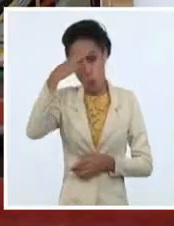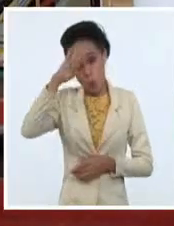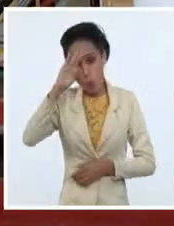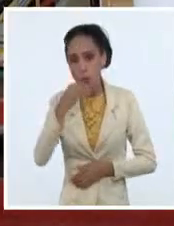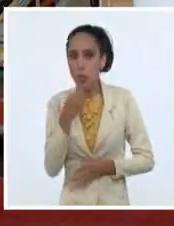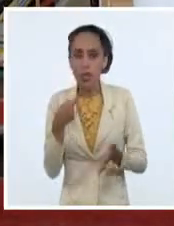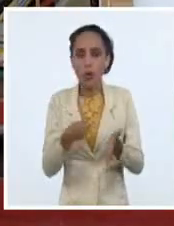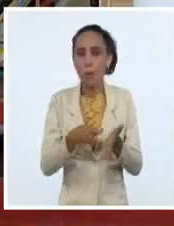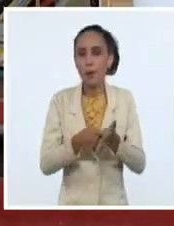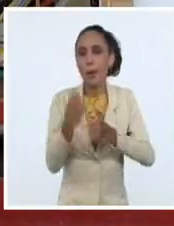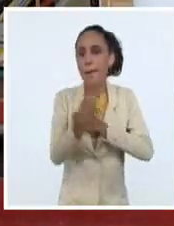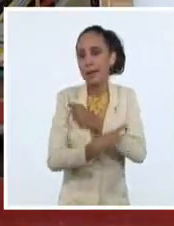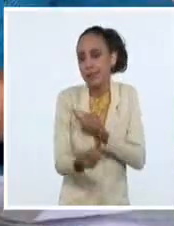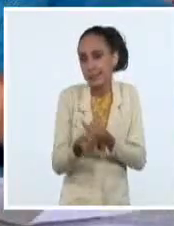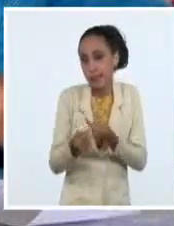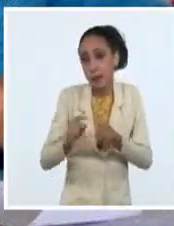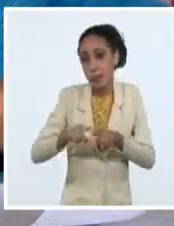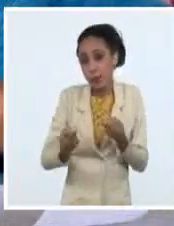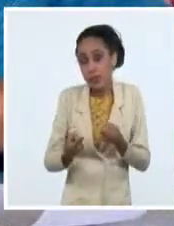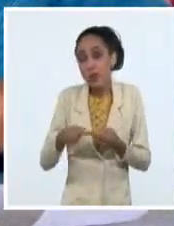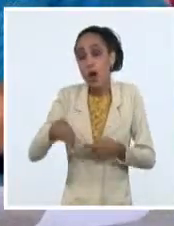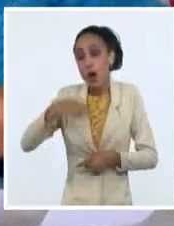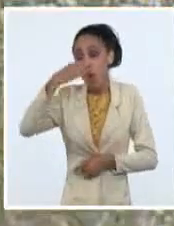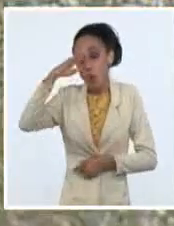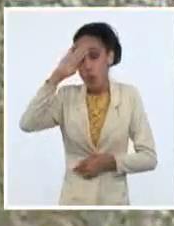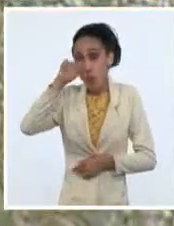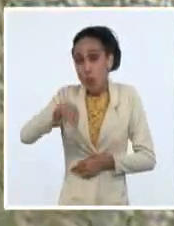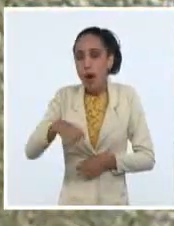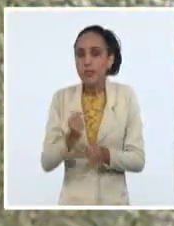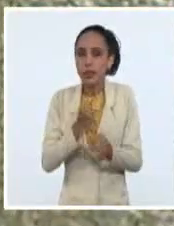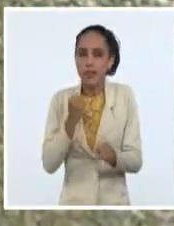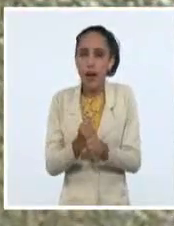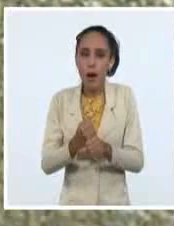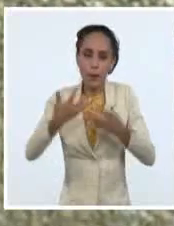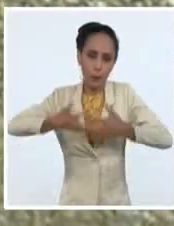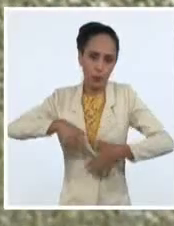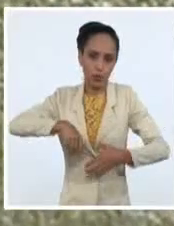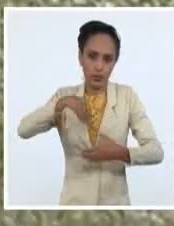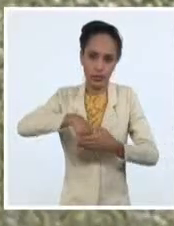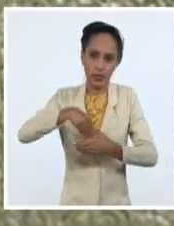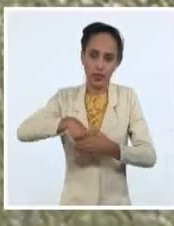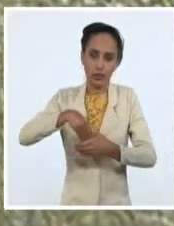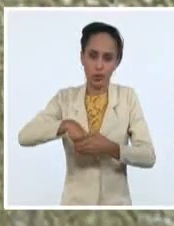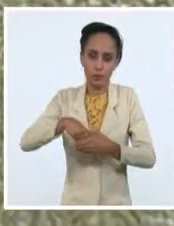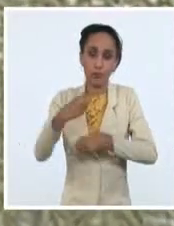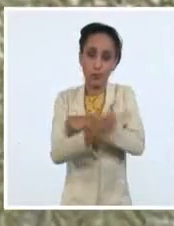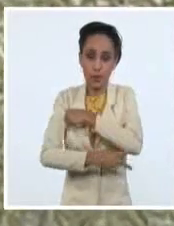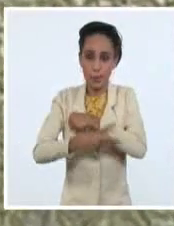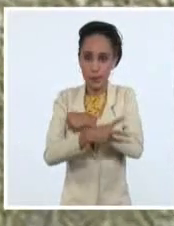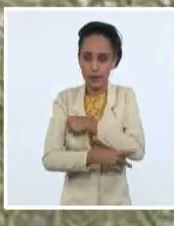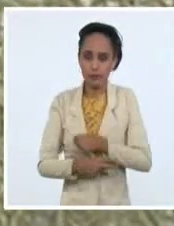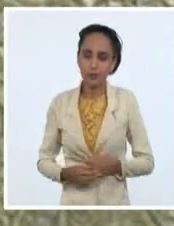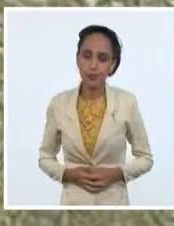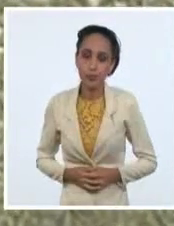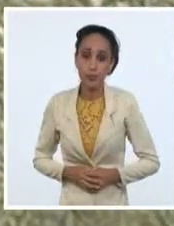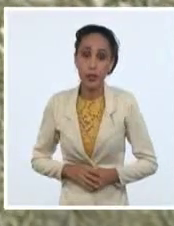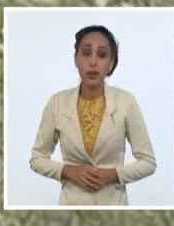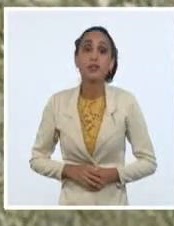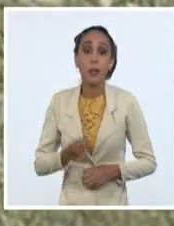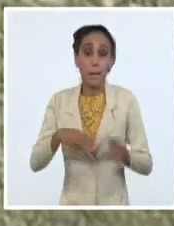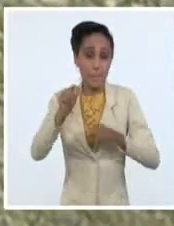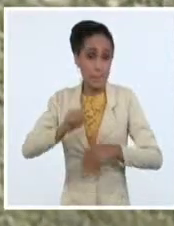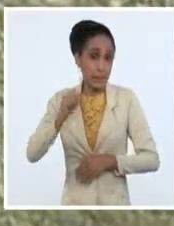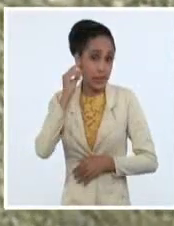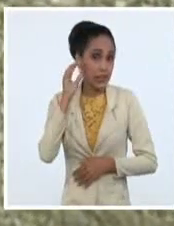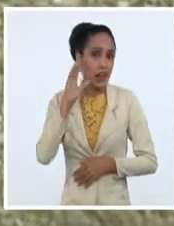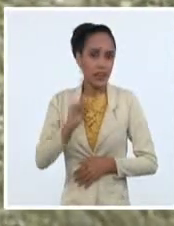por lo que el país trabaja para sustituir estas importaciones díaz velásquez reiteró que no se van a suprimir las dietas médicas